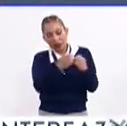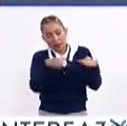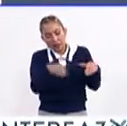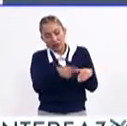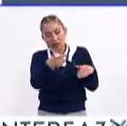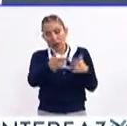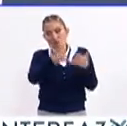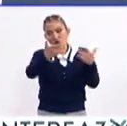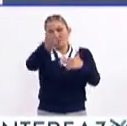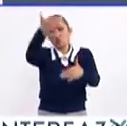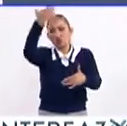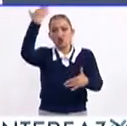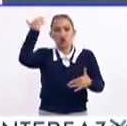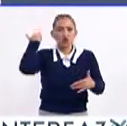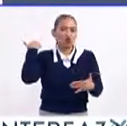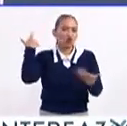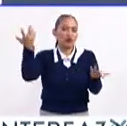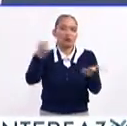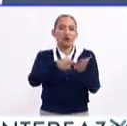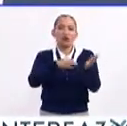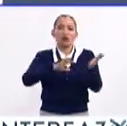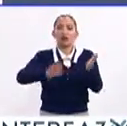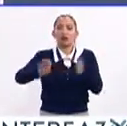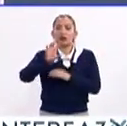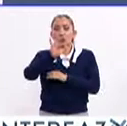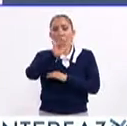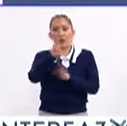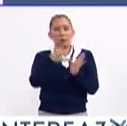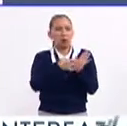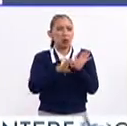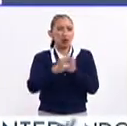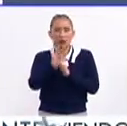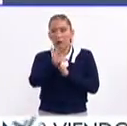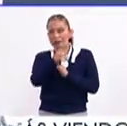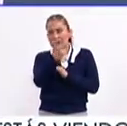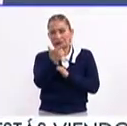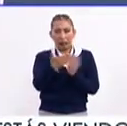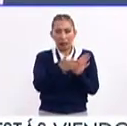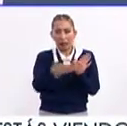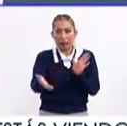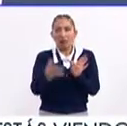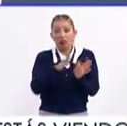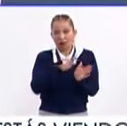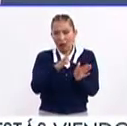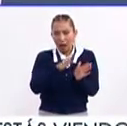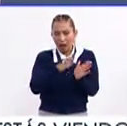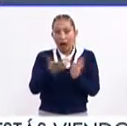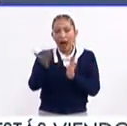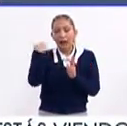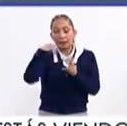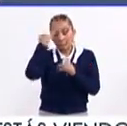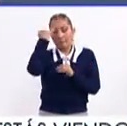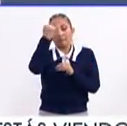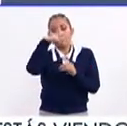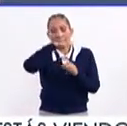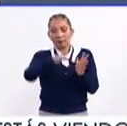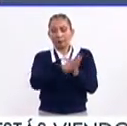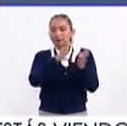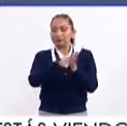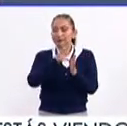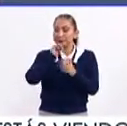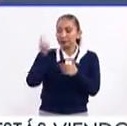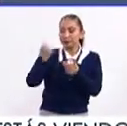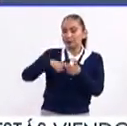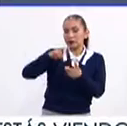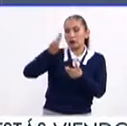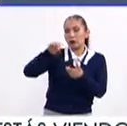ya su historia se remonta a los 50, alrededor de 1957, cuando hubo esta iniciativa en la que participó también